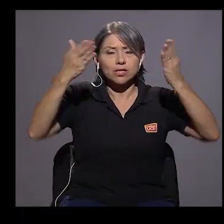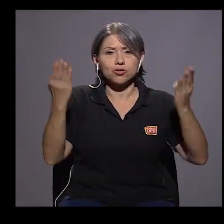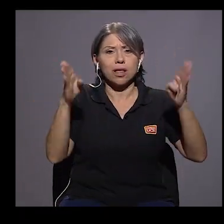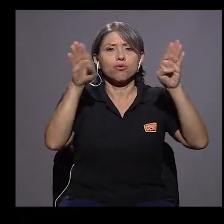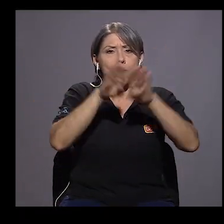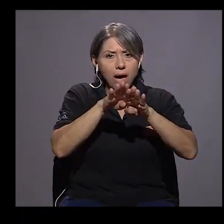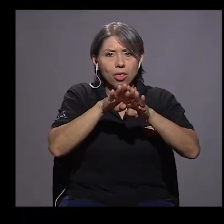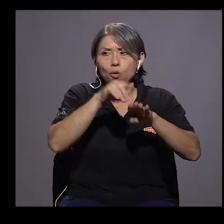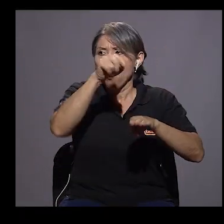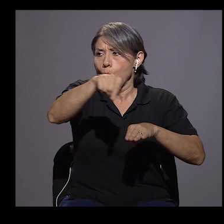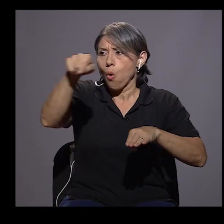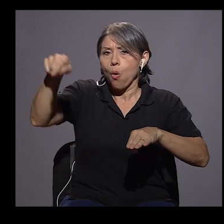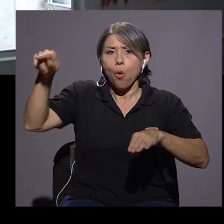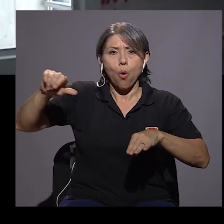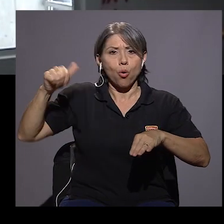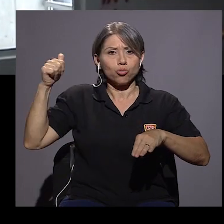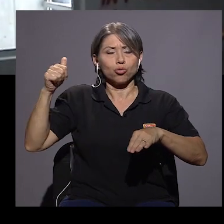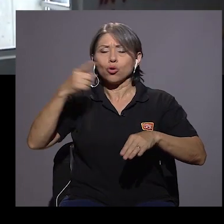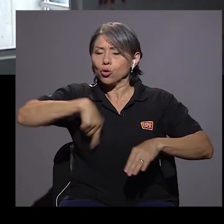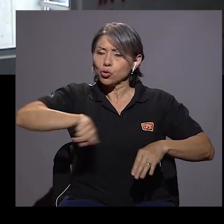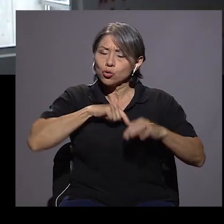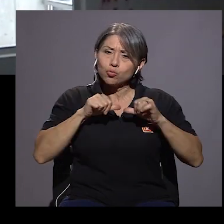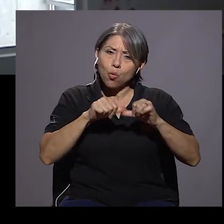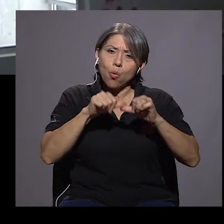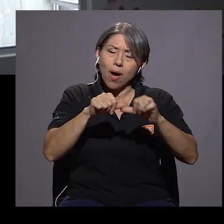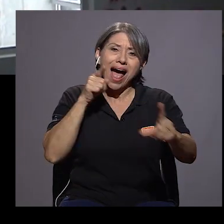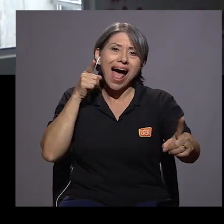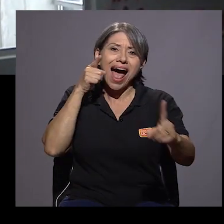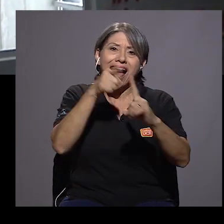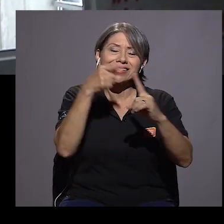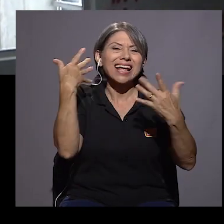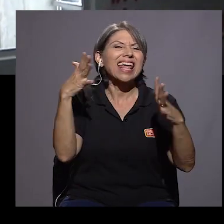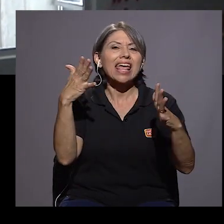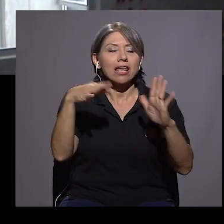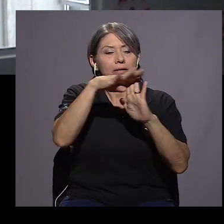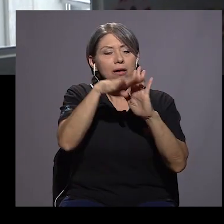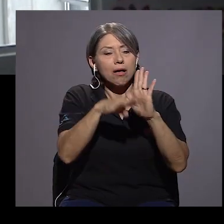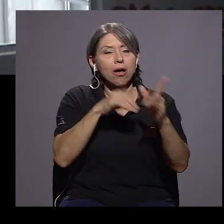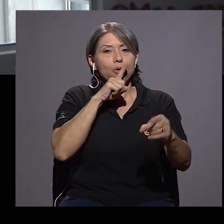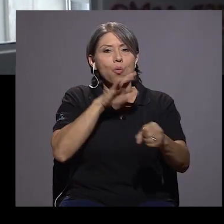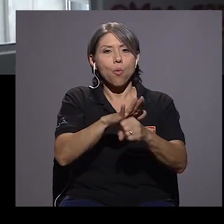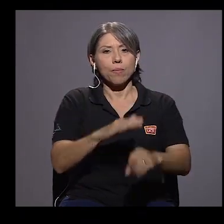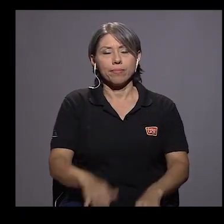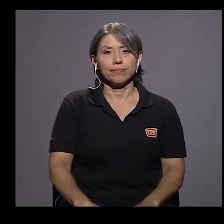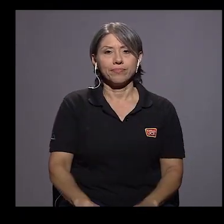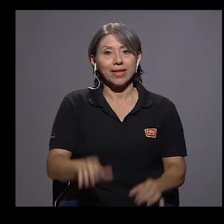edificios, y que la resistencia va a hacer hasta que esos puntos se cumplan.